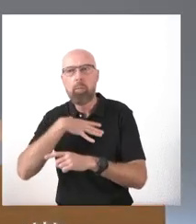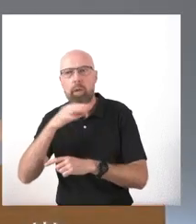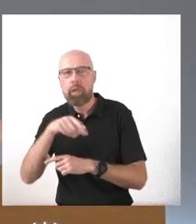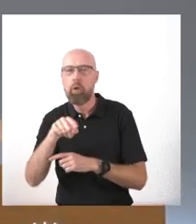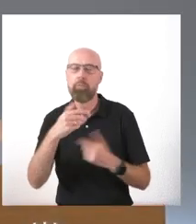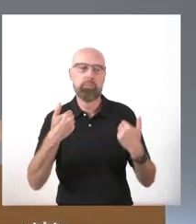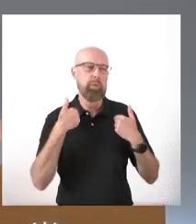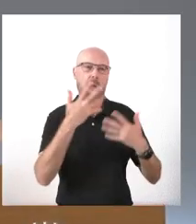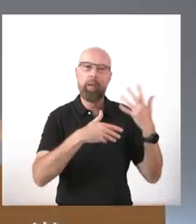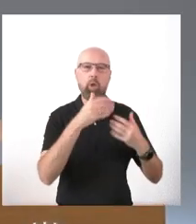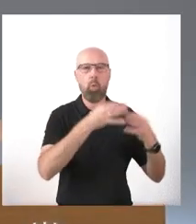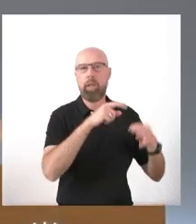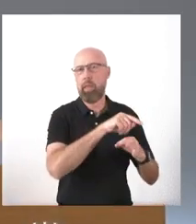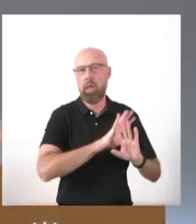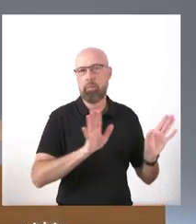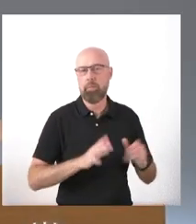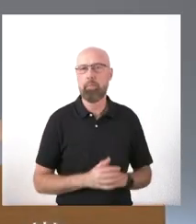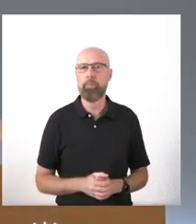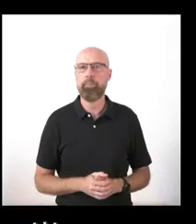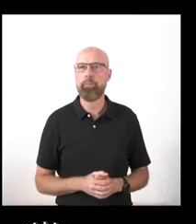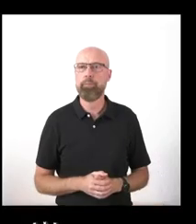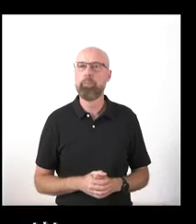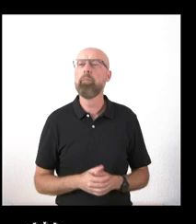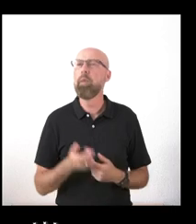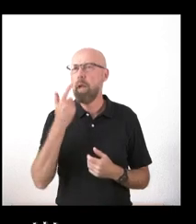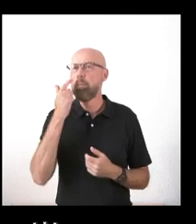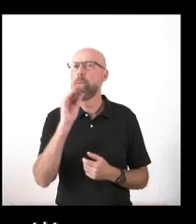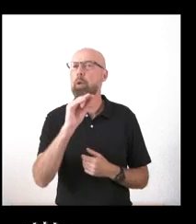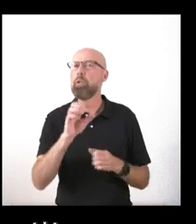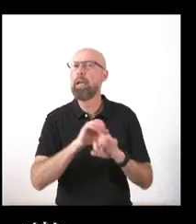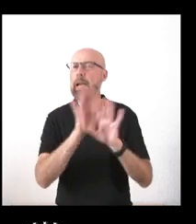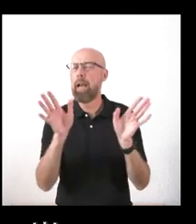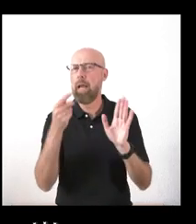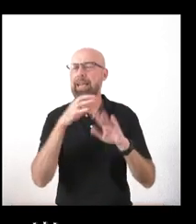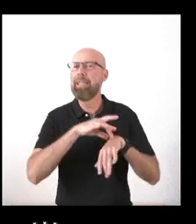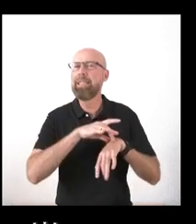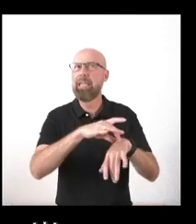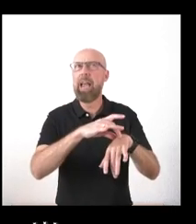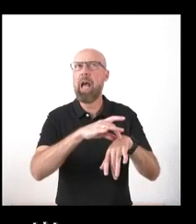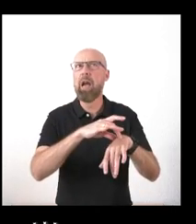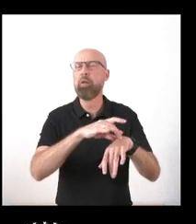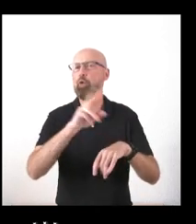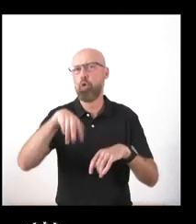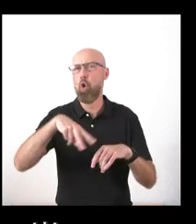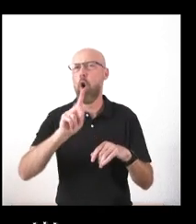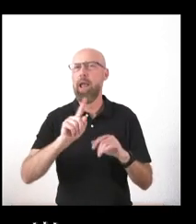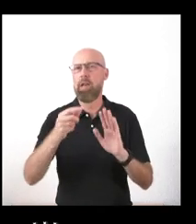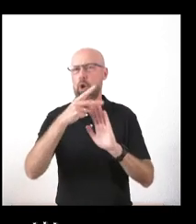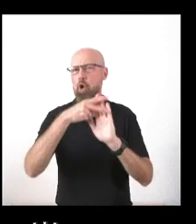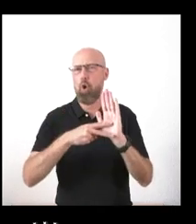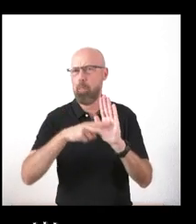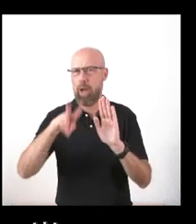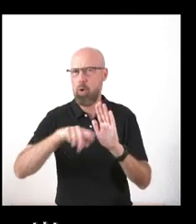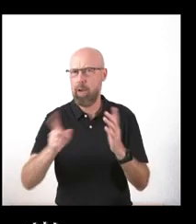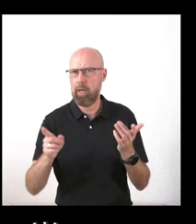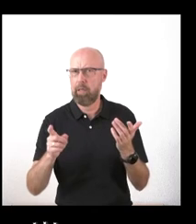una cuestión por aclararlo la guía no es digamos no es una no va a ser Norma la guía se